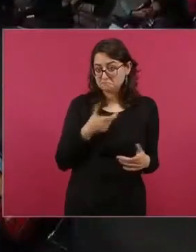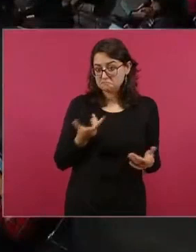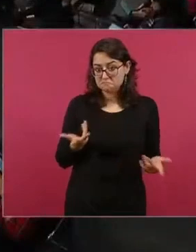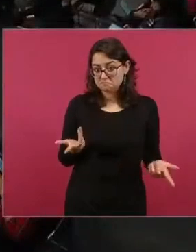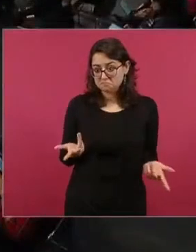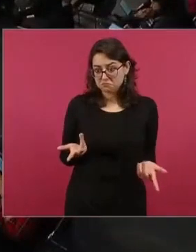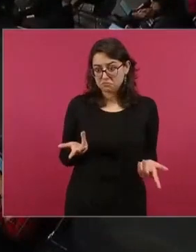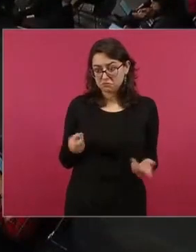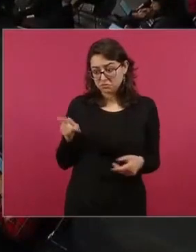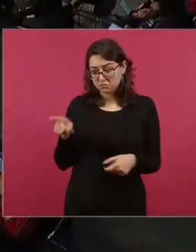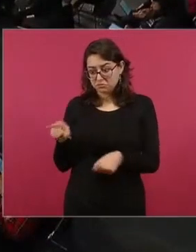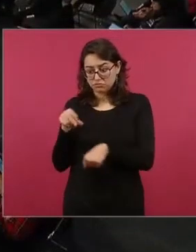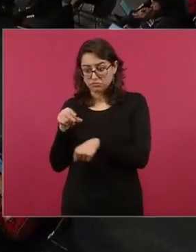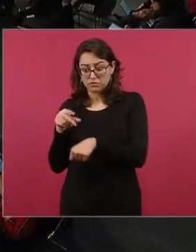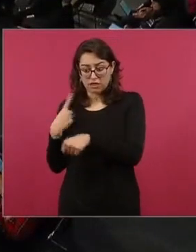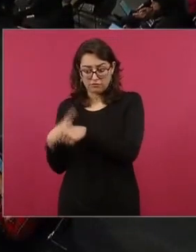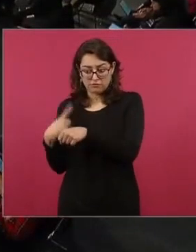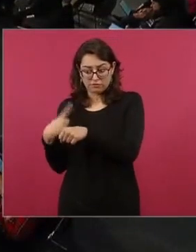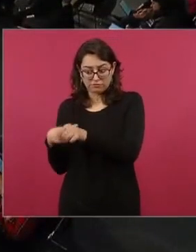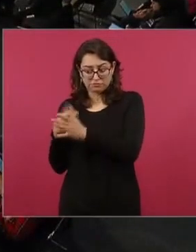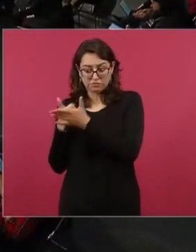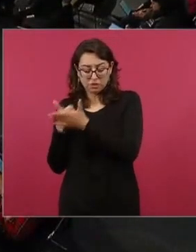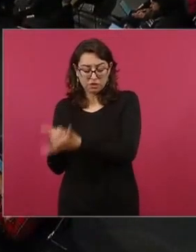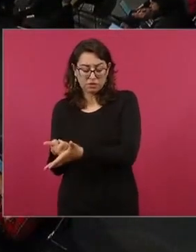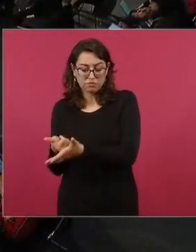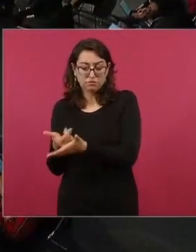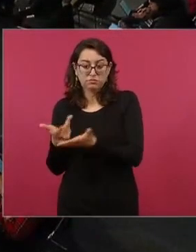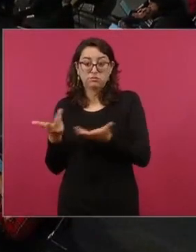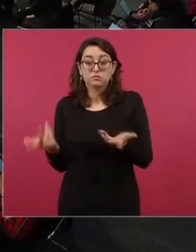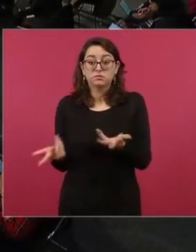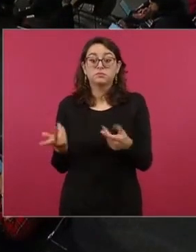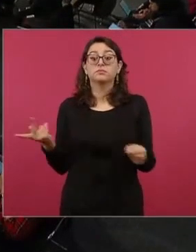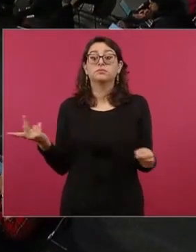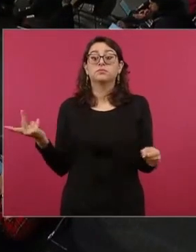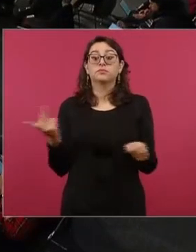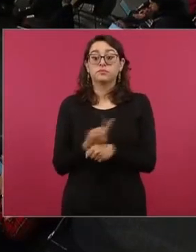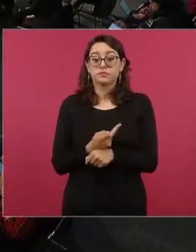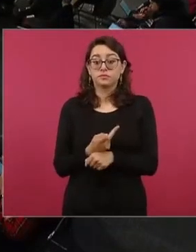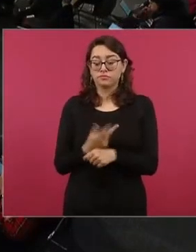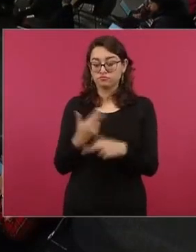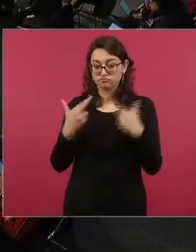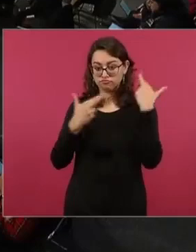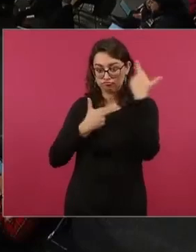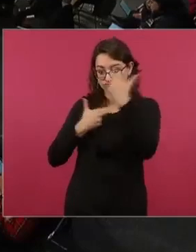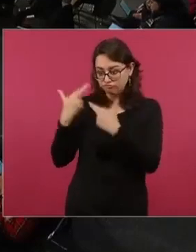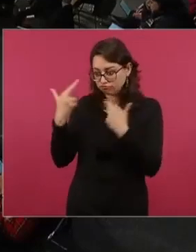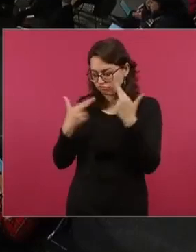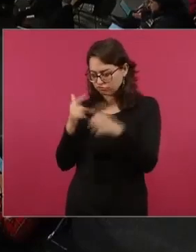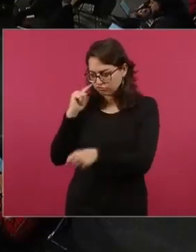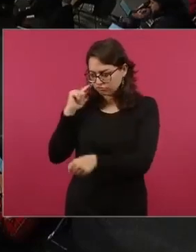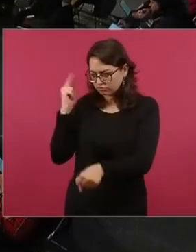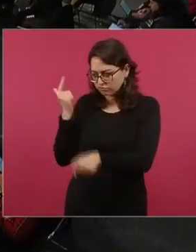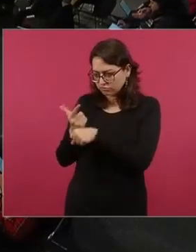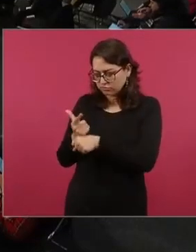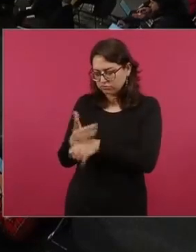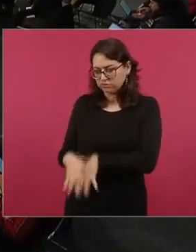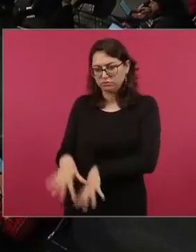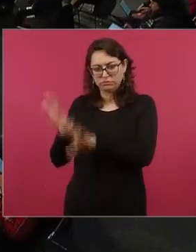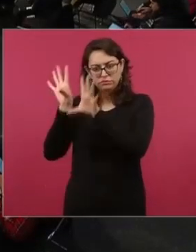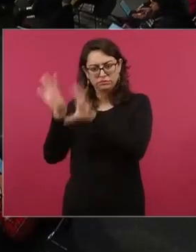sea procesado por presuntamente adquirir medicamentos controlados con fentanilo sin la autorización